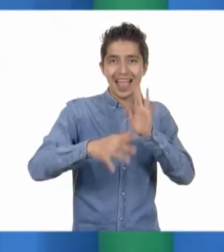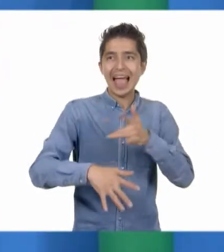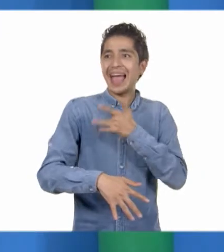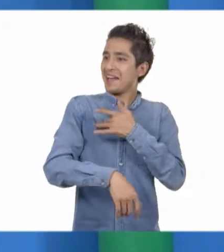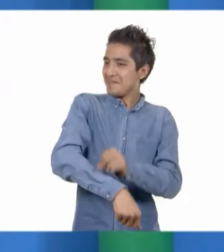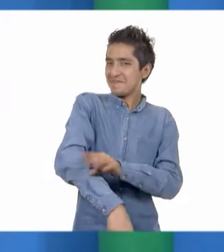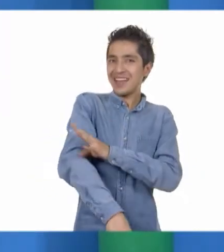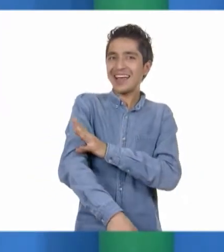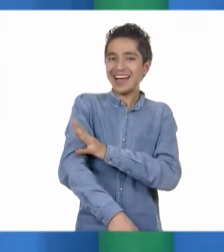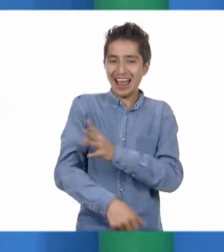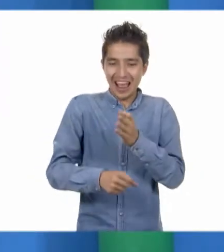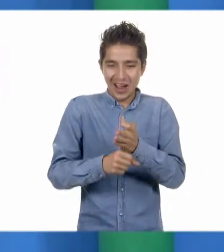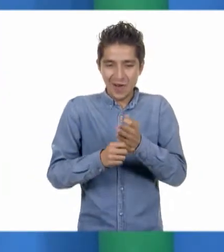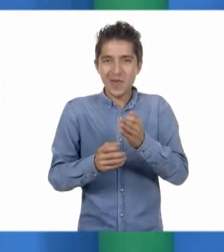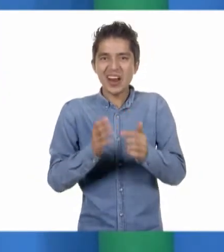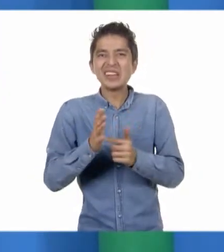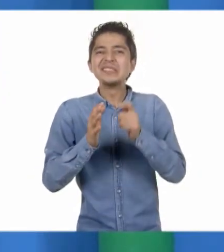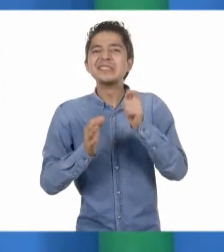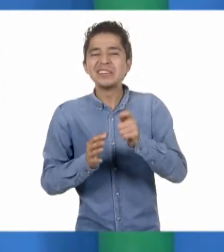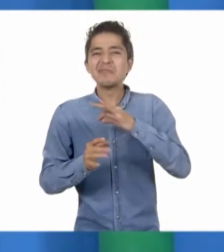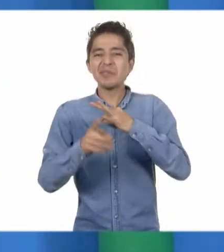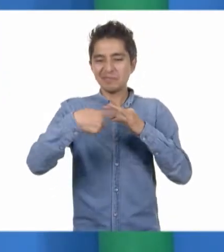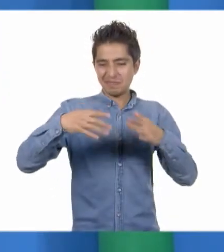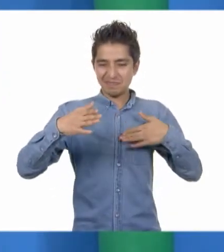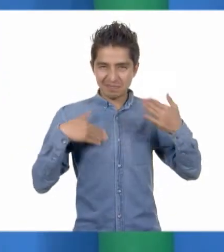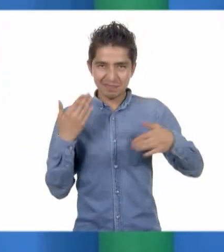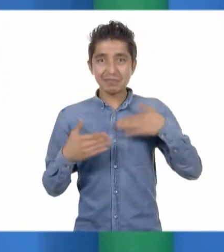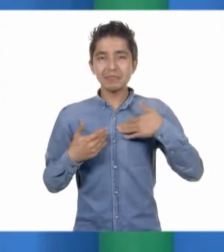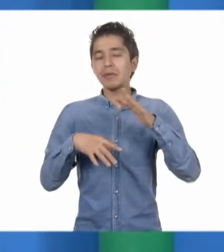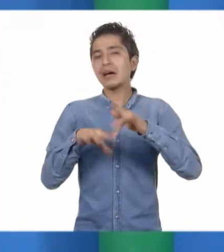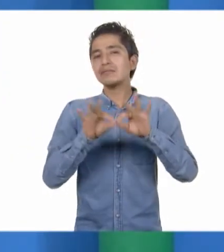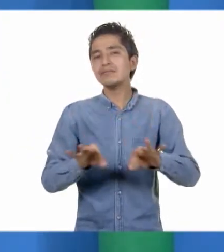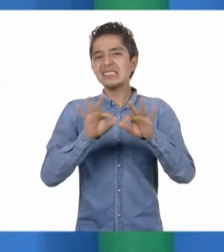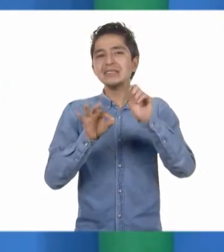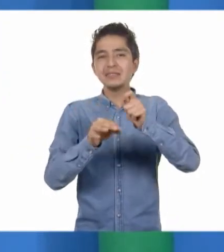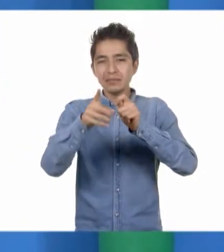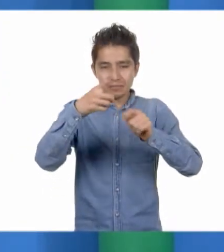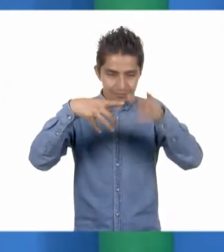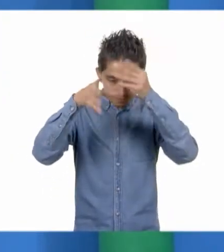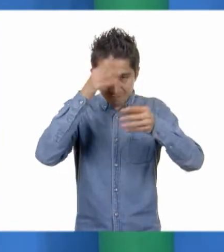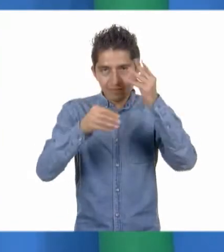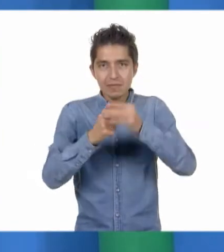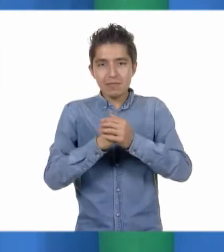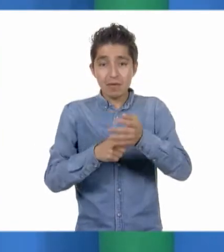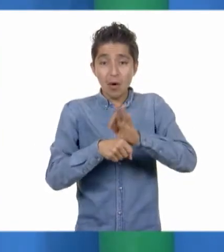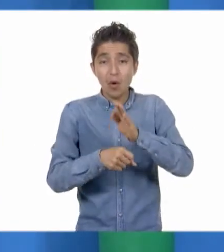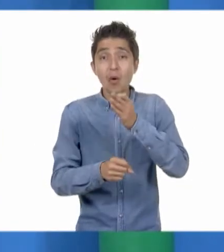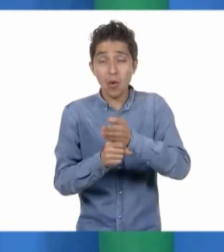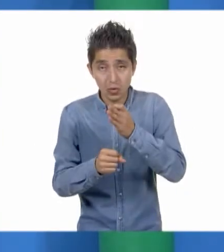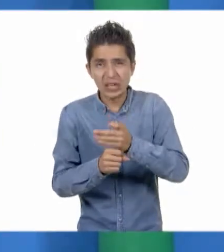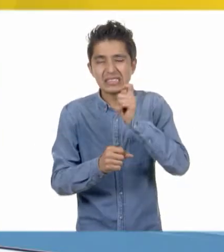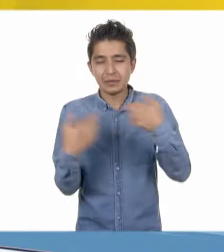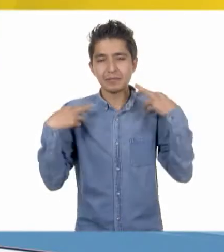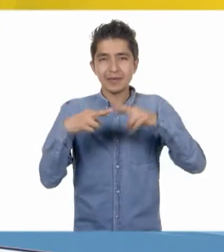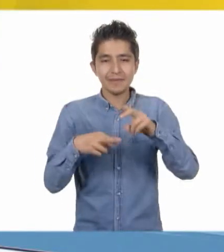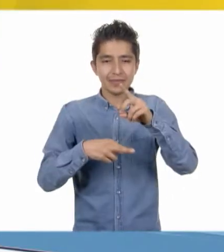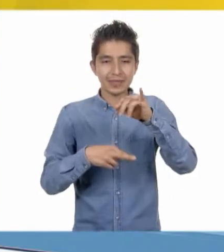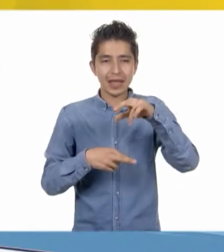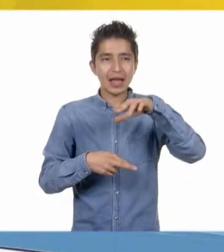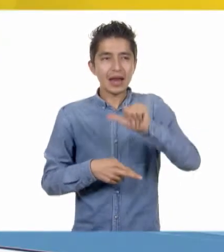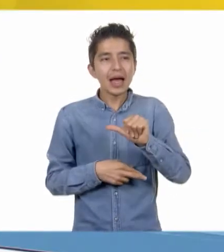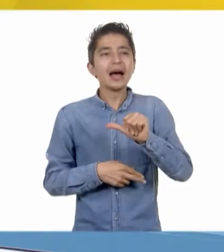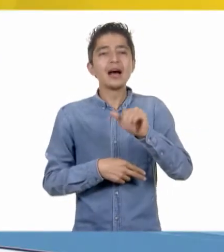porque estamos en un espacio en el que nos vamos a poder divertir y sobre todo aprender. Y el día de hoy nos acompaña la maestra Diana Florisa